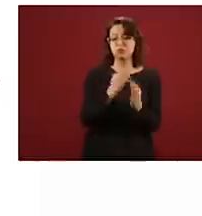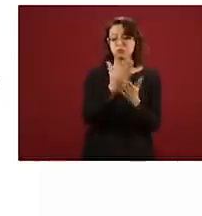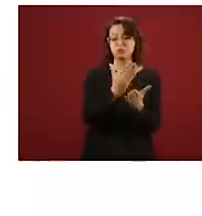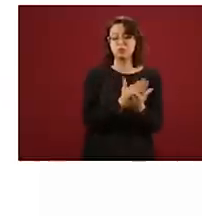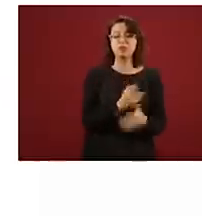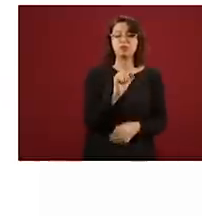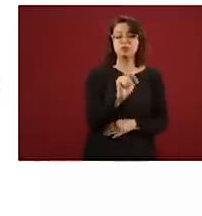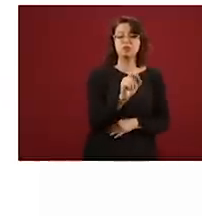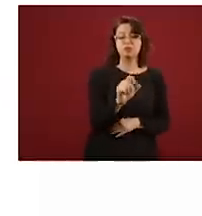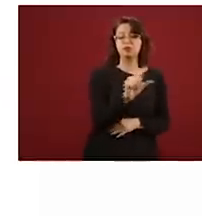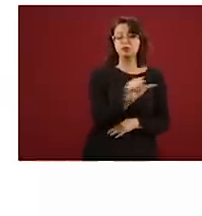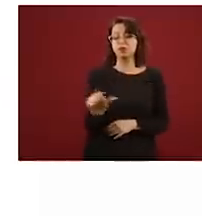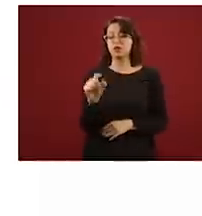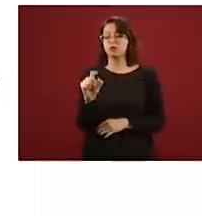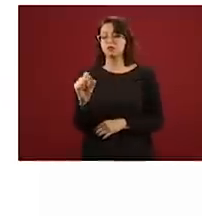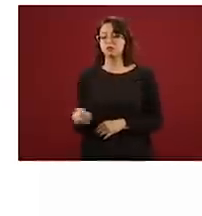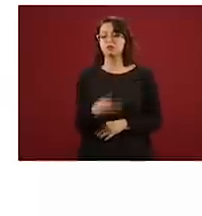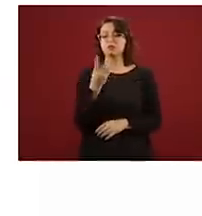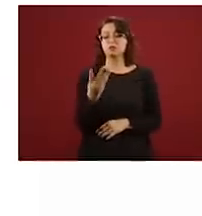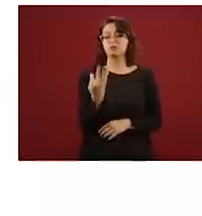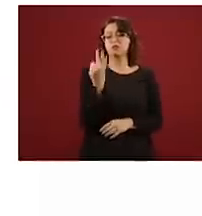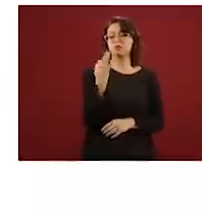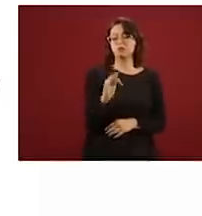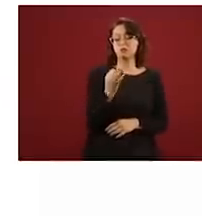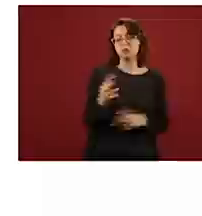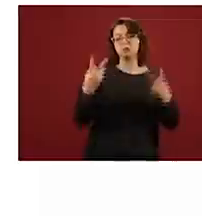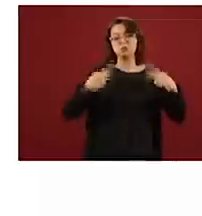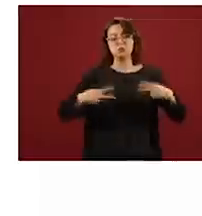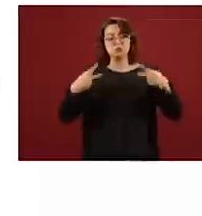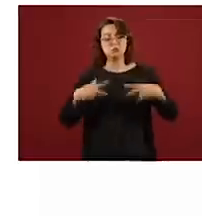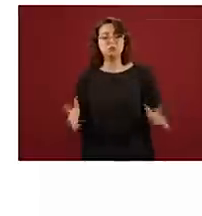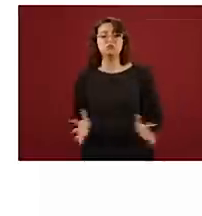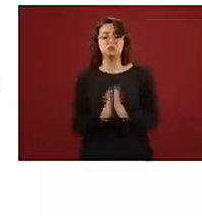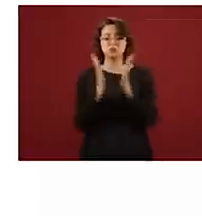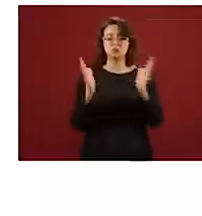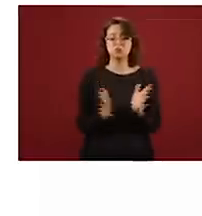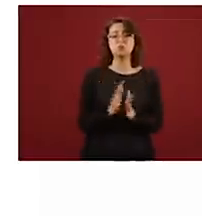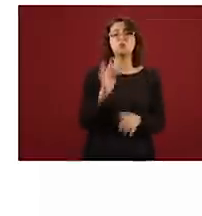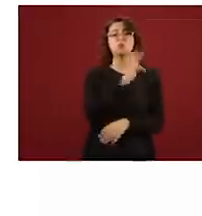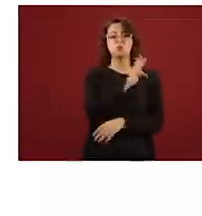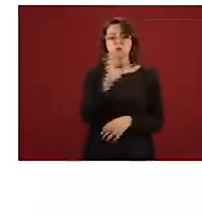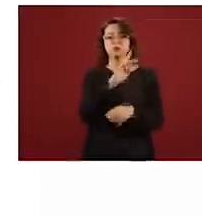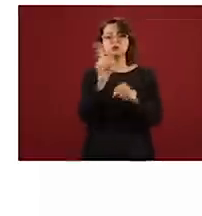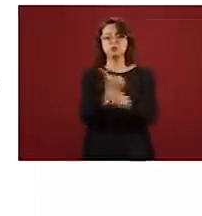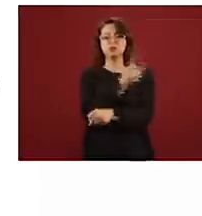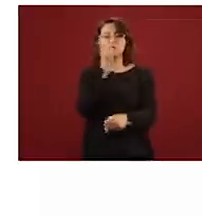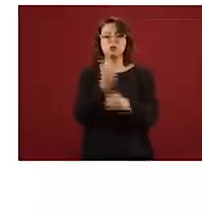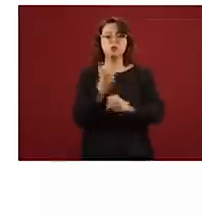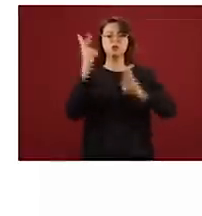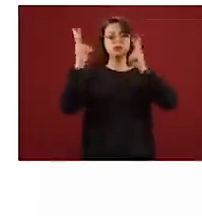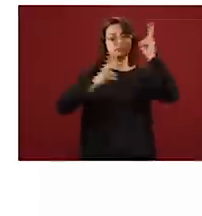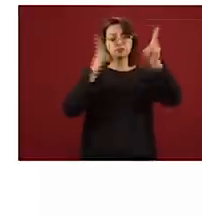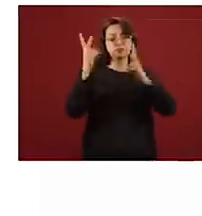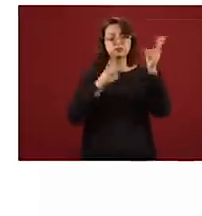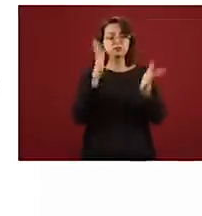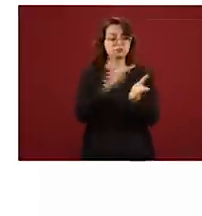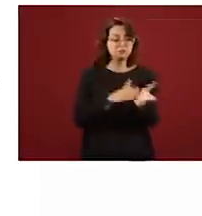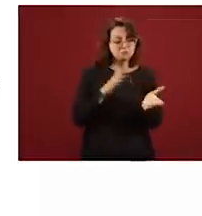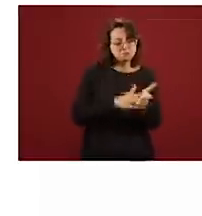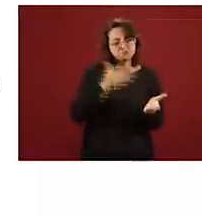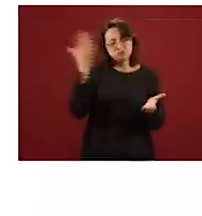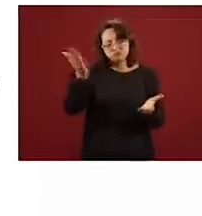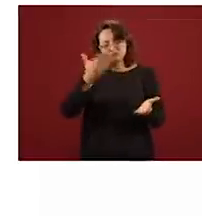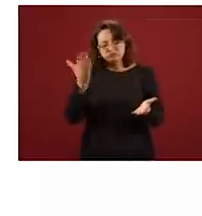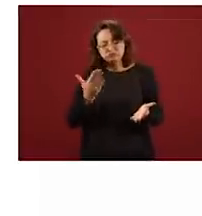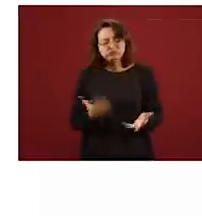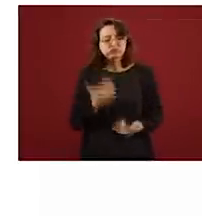de febrero, quienes participen en esta fase podrán realizar una segunda visita de inspección y una revisión documental de cada